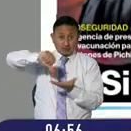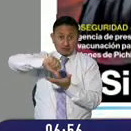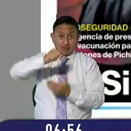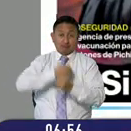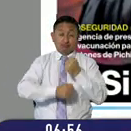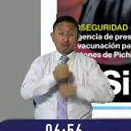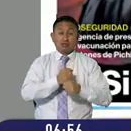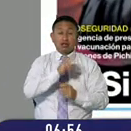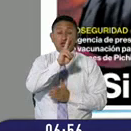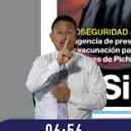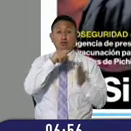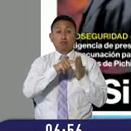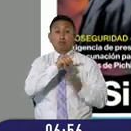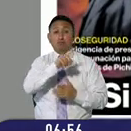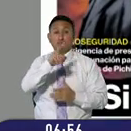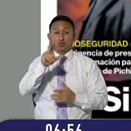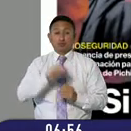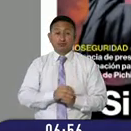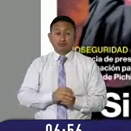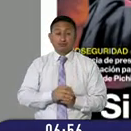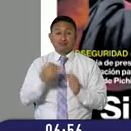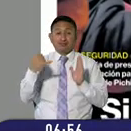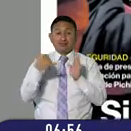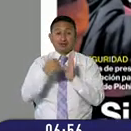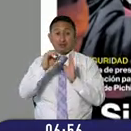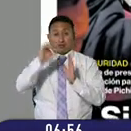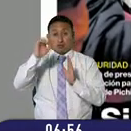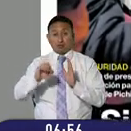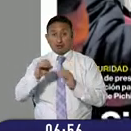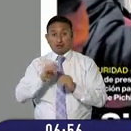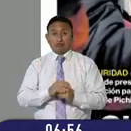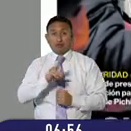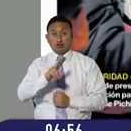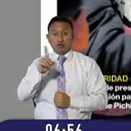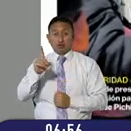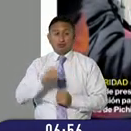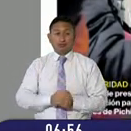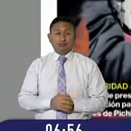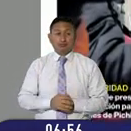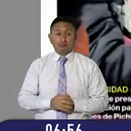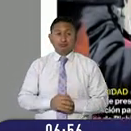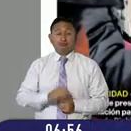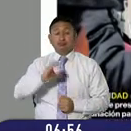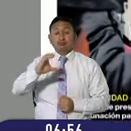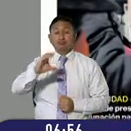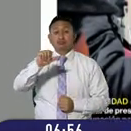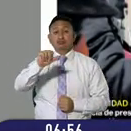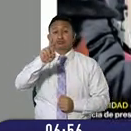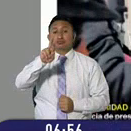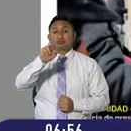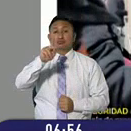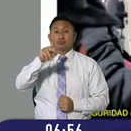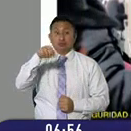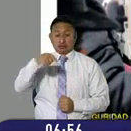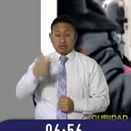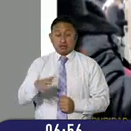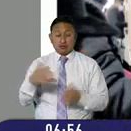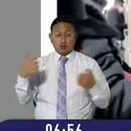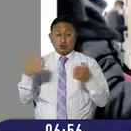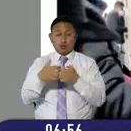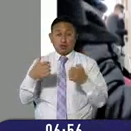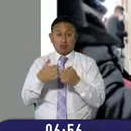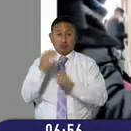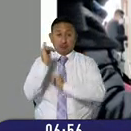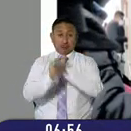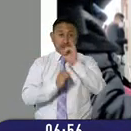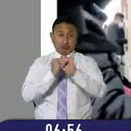del 1.94%. Carapaz conforma con la ayuda privada en un equipo continental. Y si tiene